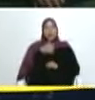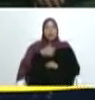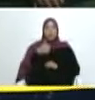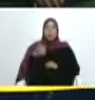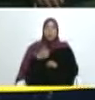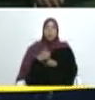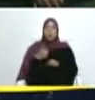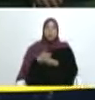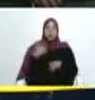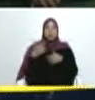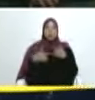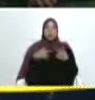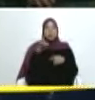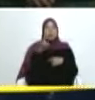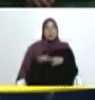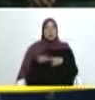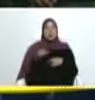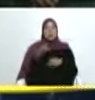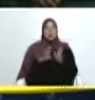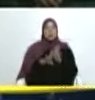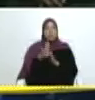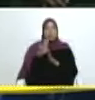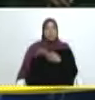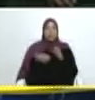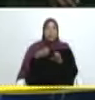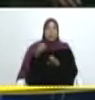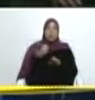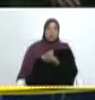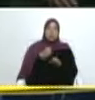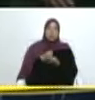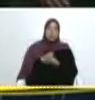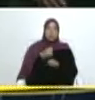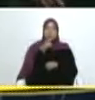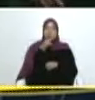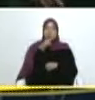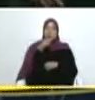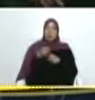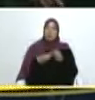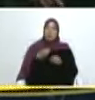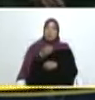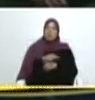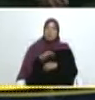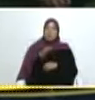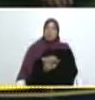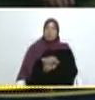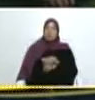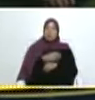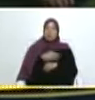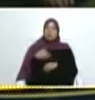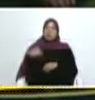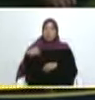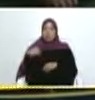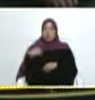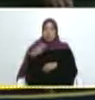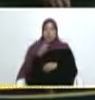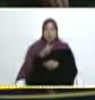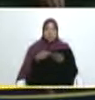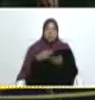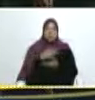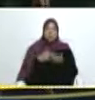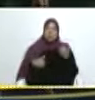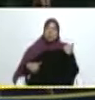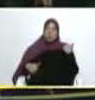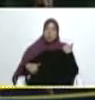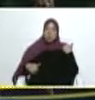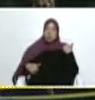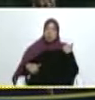como individuo, pero lo que podemos hacer también en colectivo y como sociedad. Yo quisiera que el vicepresidente de Servicios,